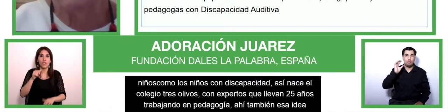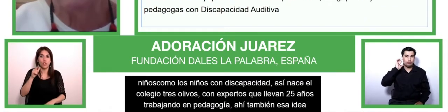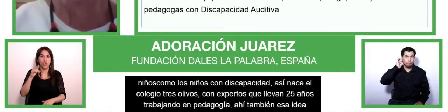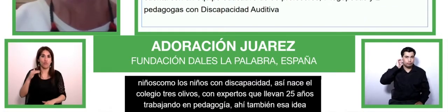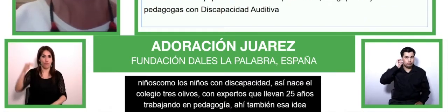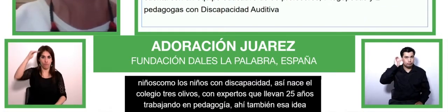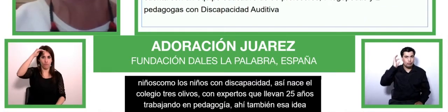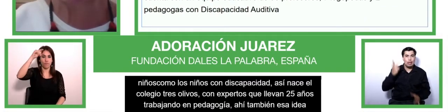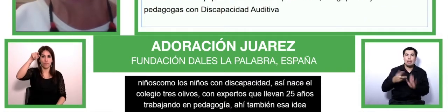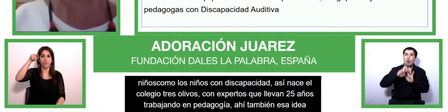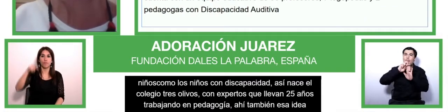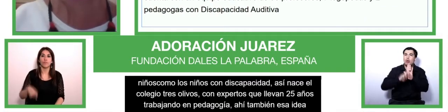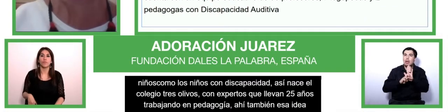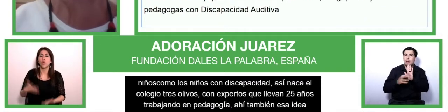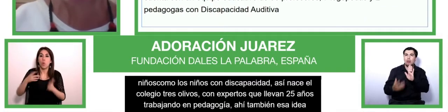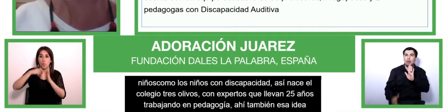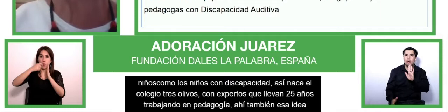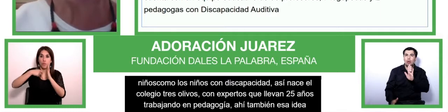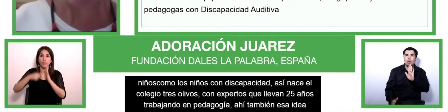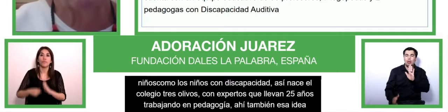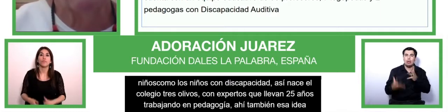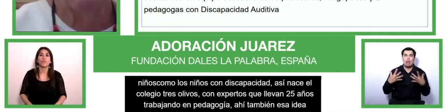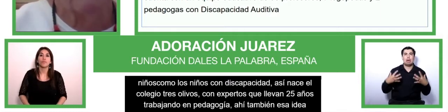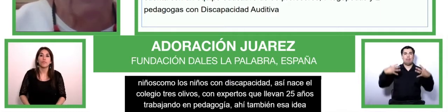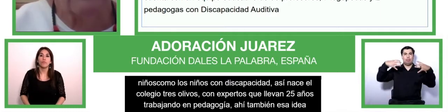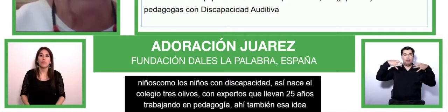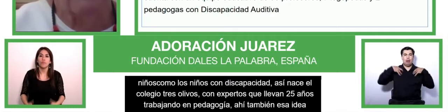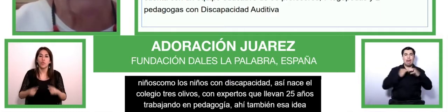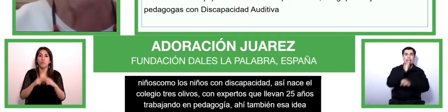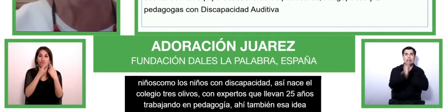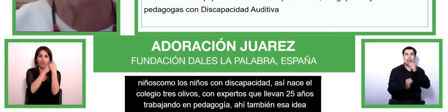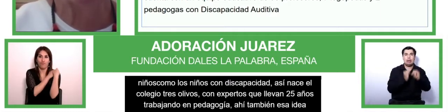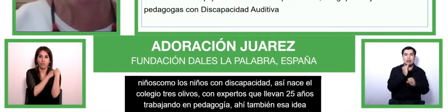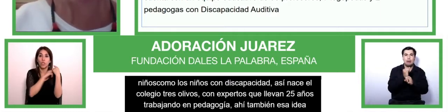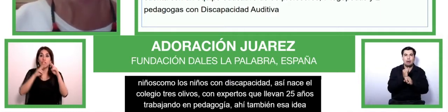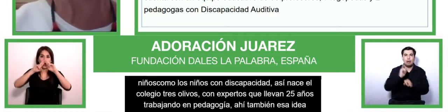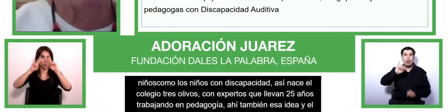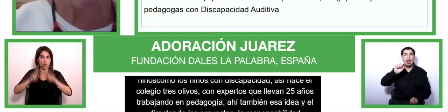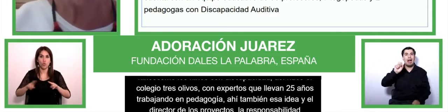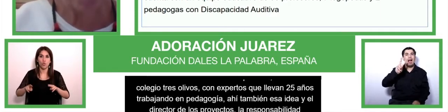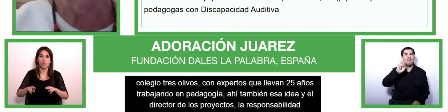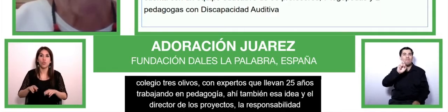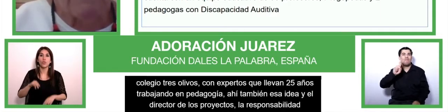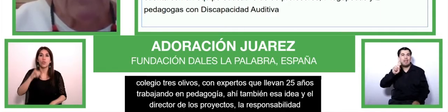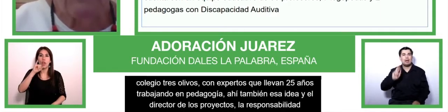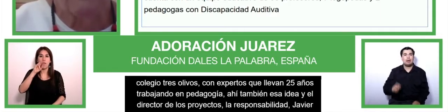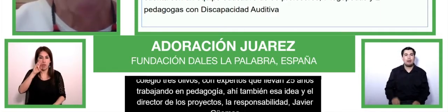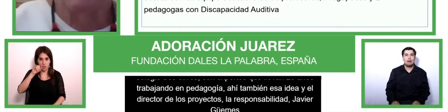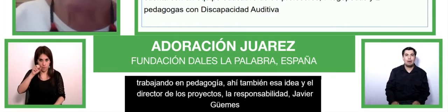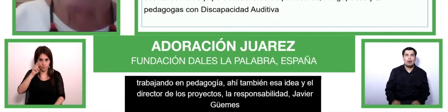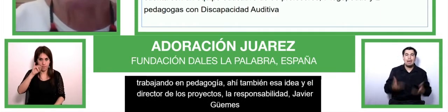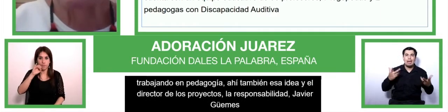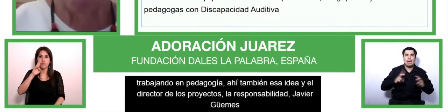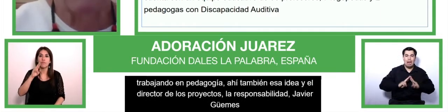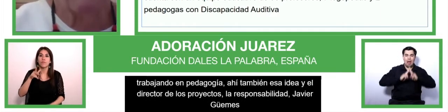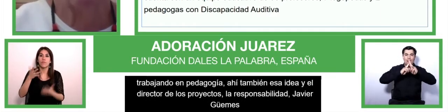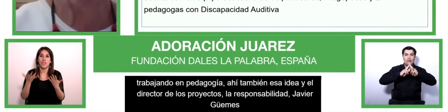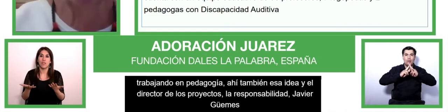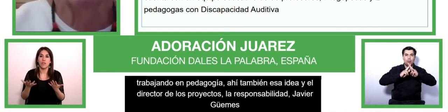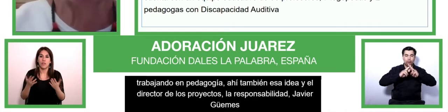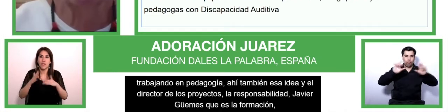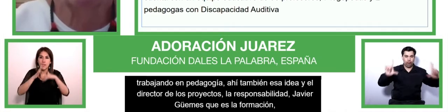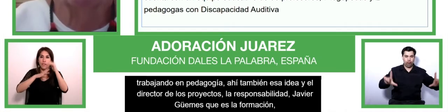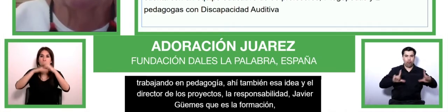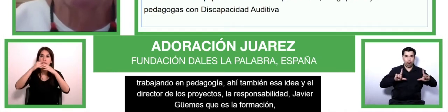de los proyectos de responsabilidad internacional, Javier Güemes, que es la formación. Es verdad que para hacer